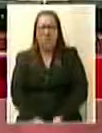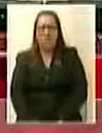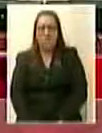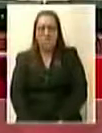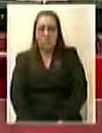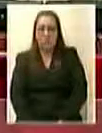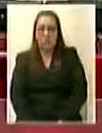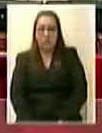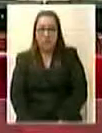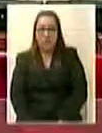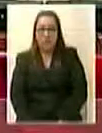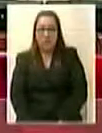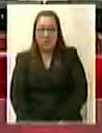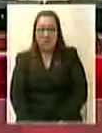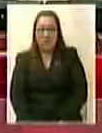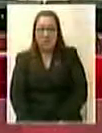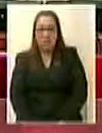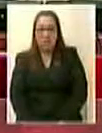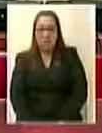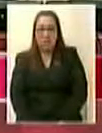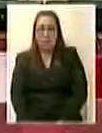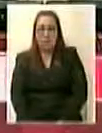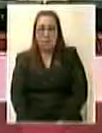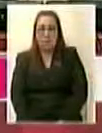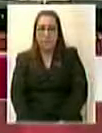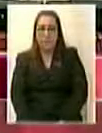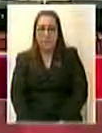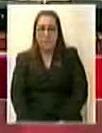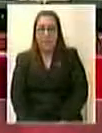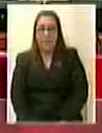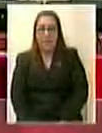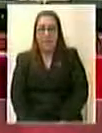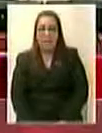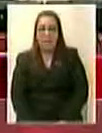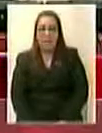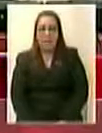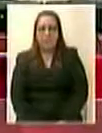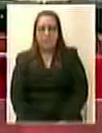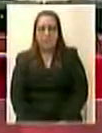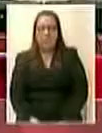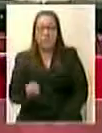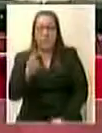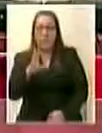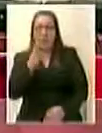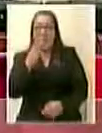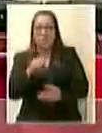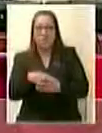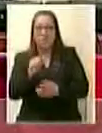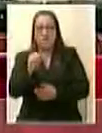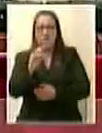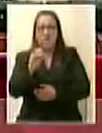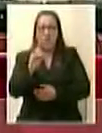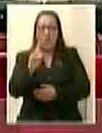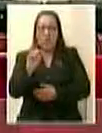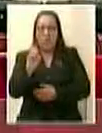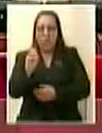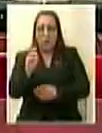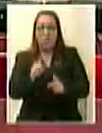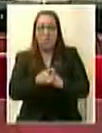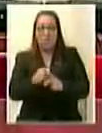ya está esto definido, o sea, y aquí por eso hemos presentado unos cuadros en cuanto al azúcar, el sodio y las grasas